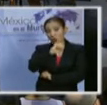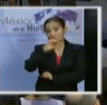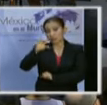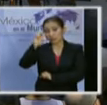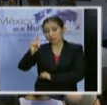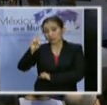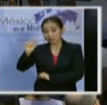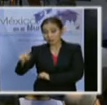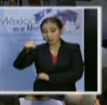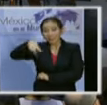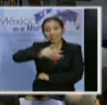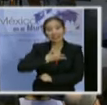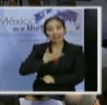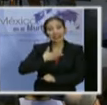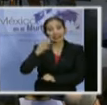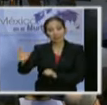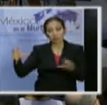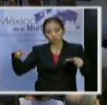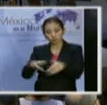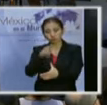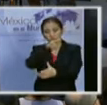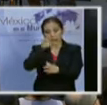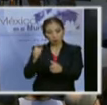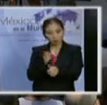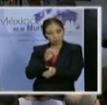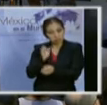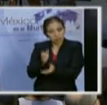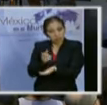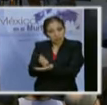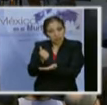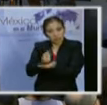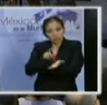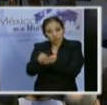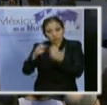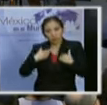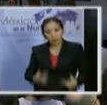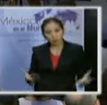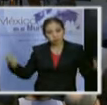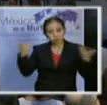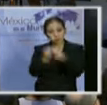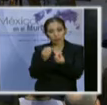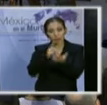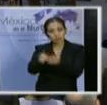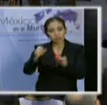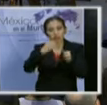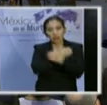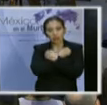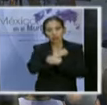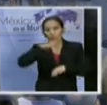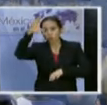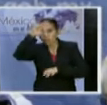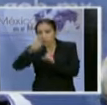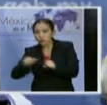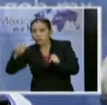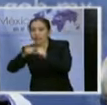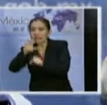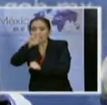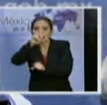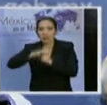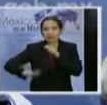tienen que reflejar el marco internacional de derechos humanos en lo que respecta al conjunto de derechos económicos, sociales, culturales,